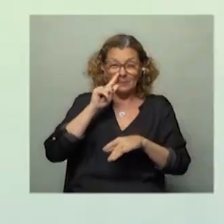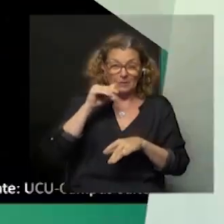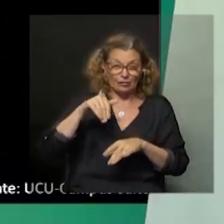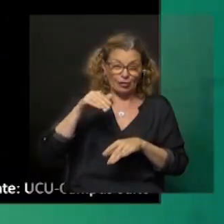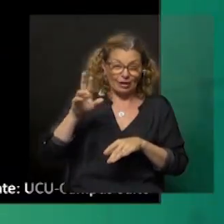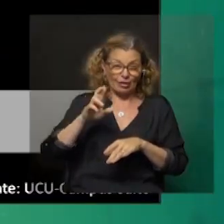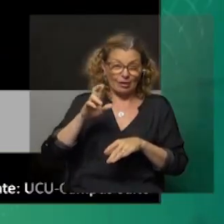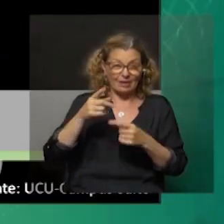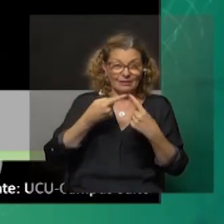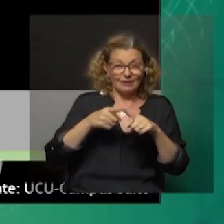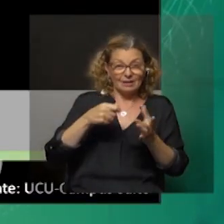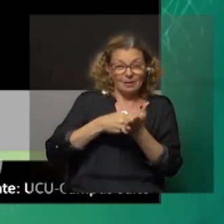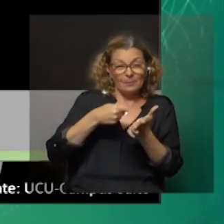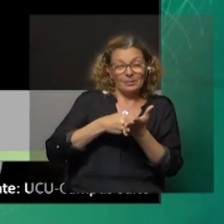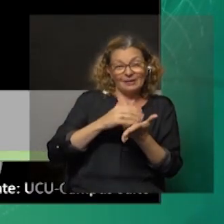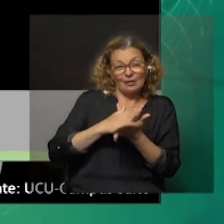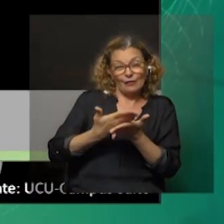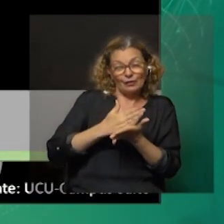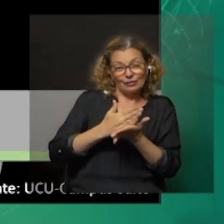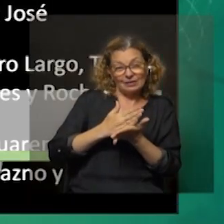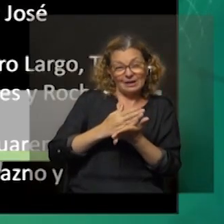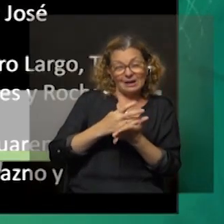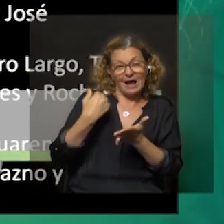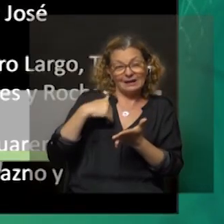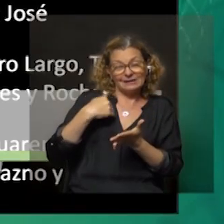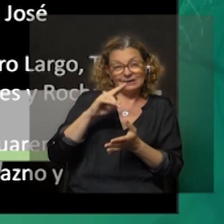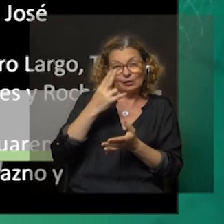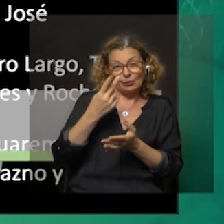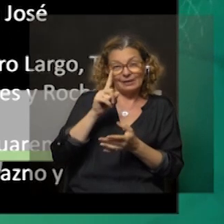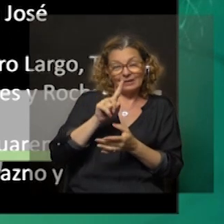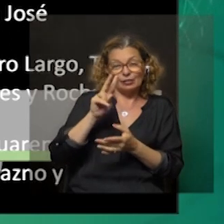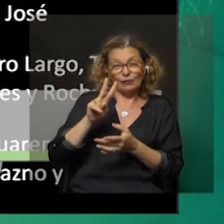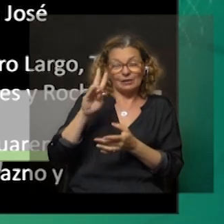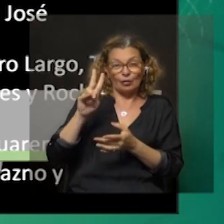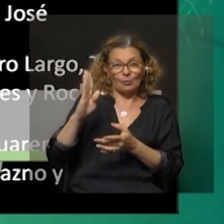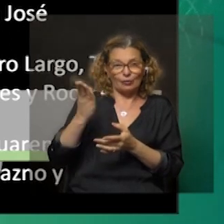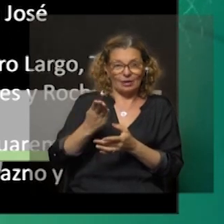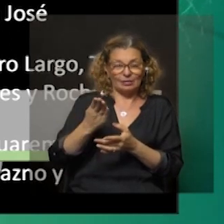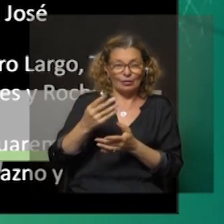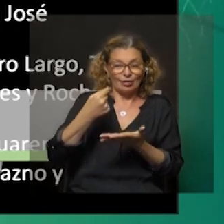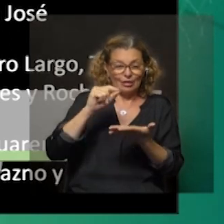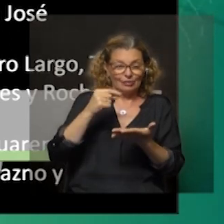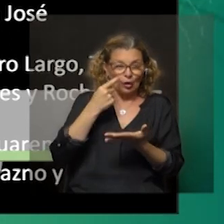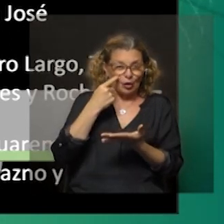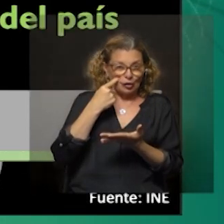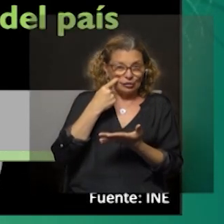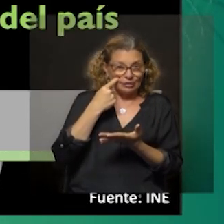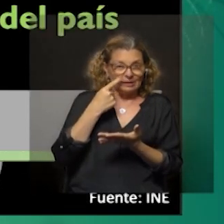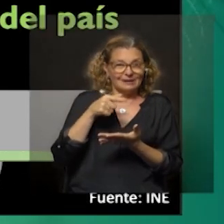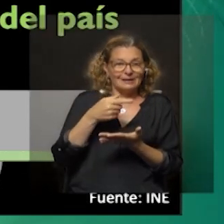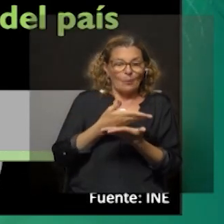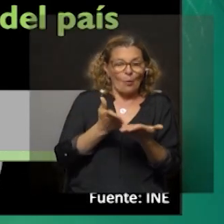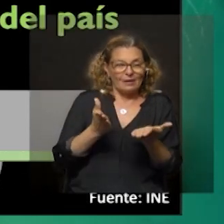la diferencia de precios en la frontera del litoral entre Argentina y Uruguay es de 122 por ciento y los datos de consumo scantec